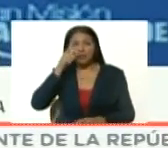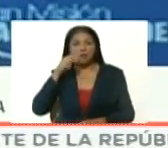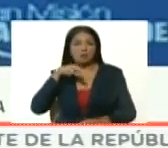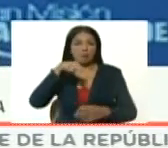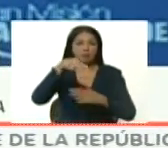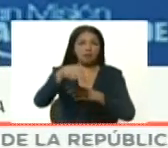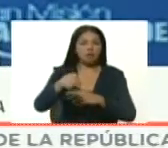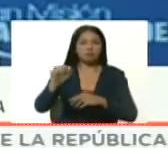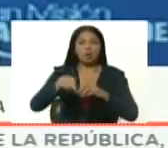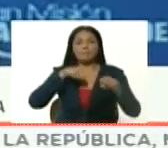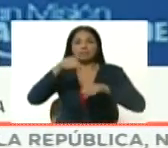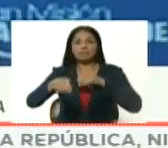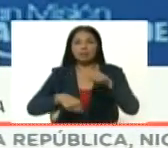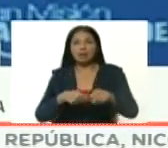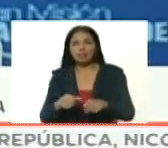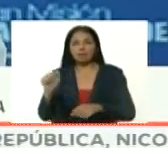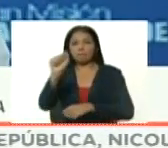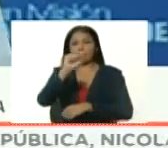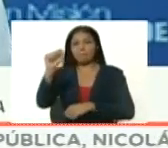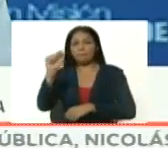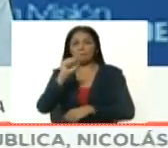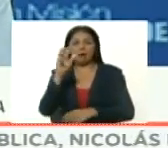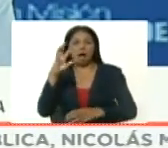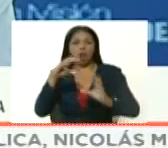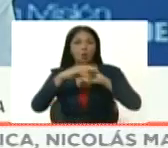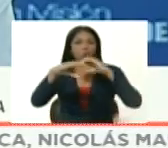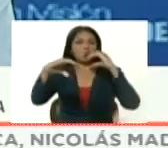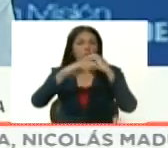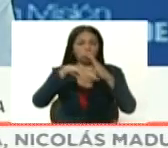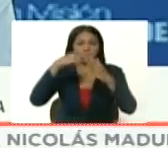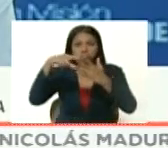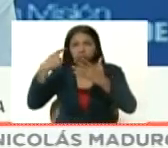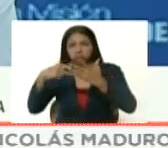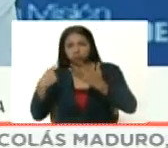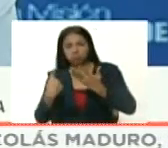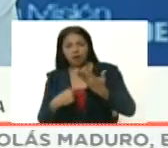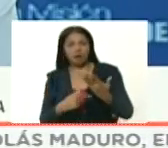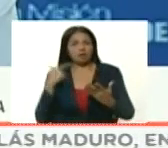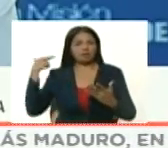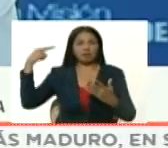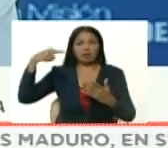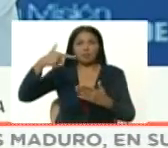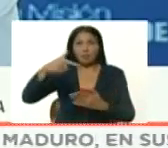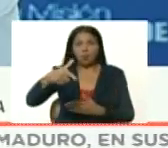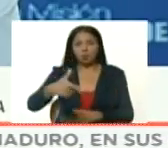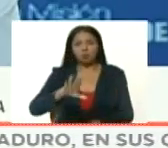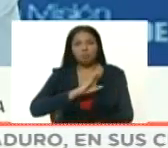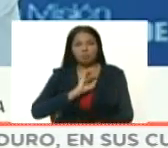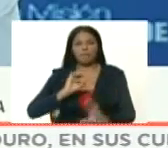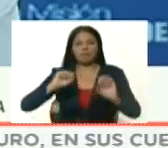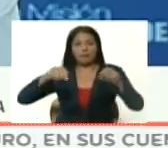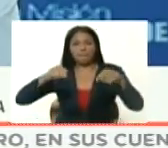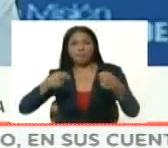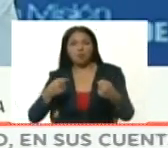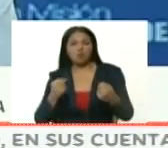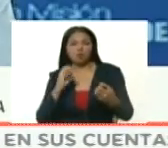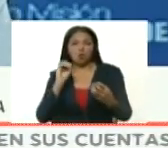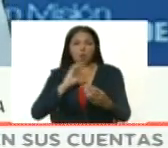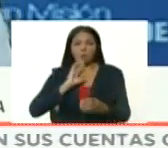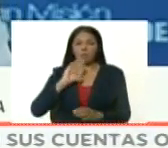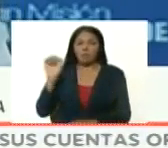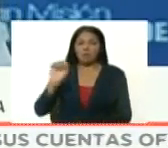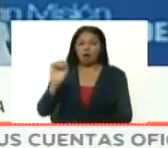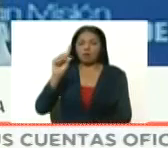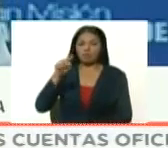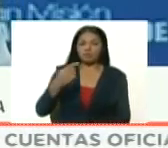si vas en bicicleta, si vas en carrito propuesto, si vas en autobús, si vas en jeep, si vas en tu propia moto, si vas en tu propio carro.